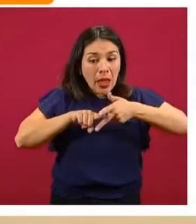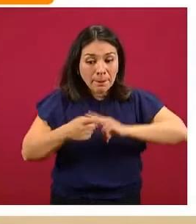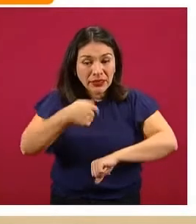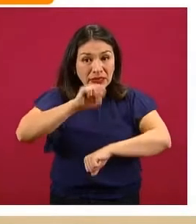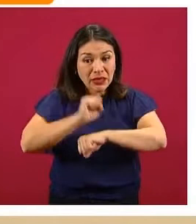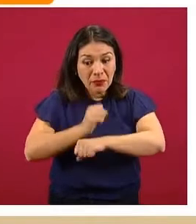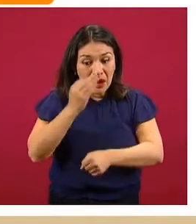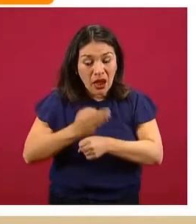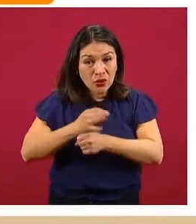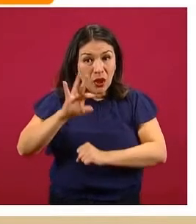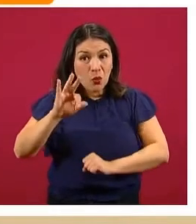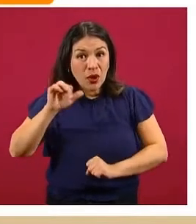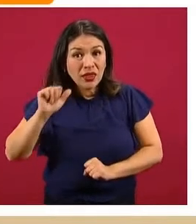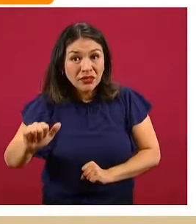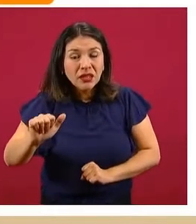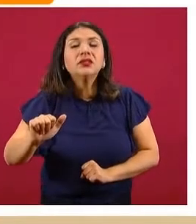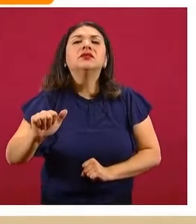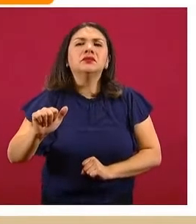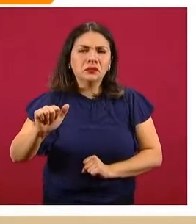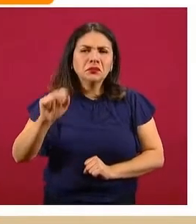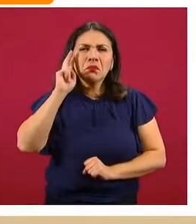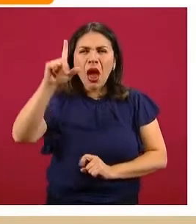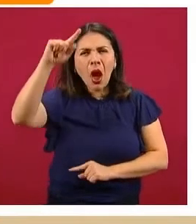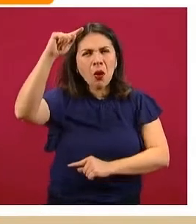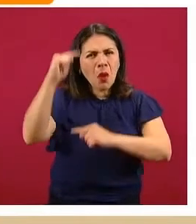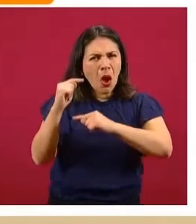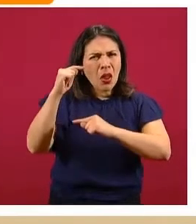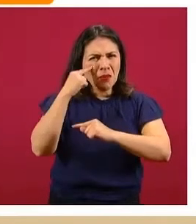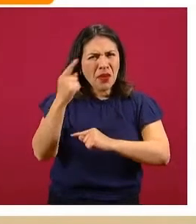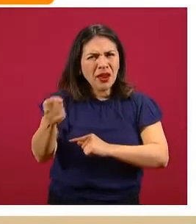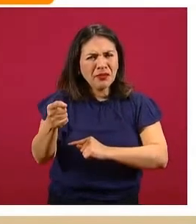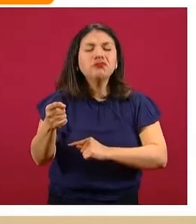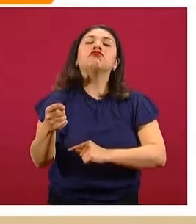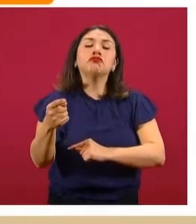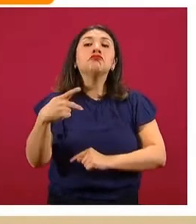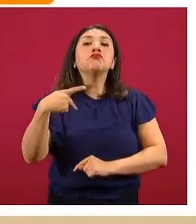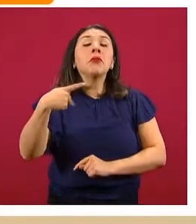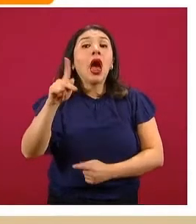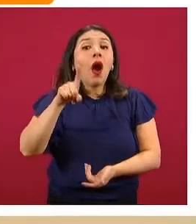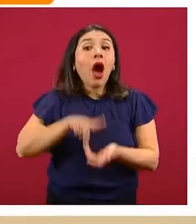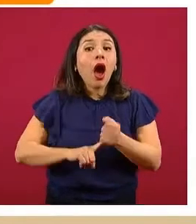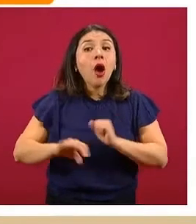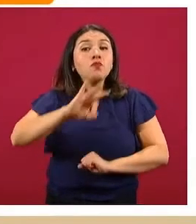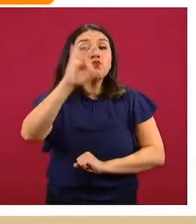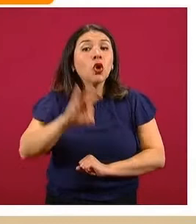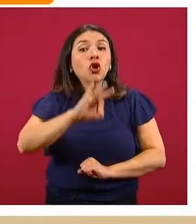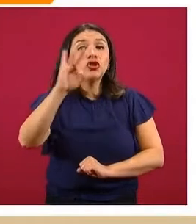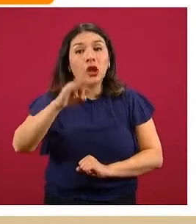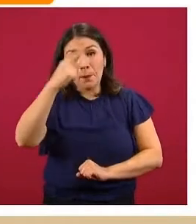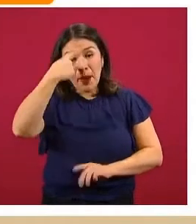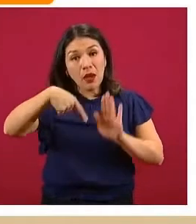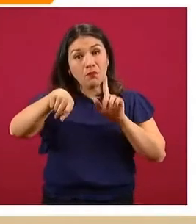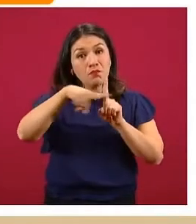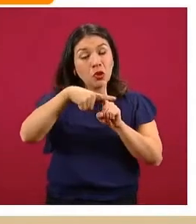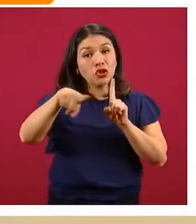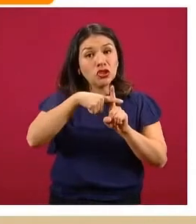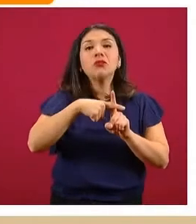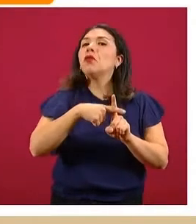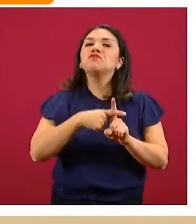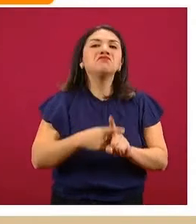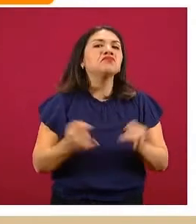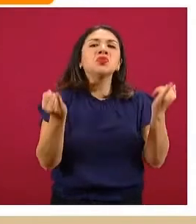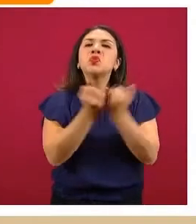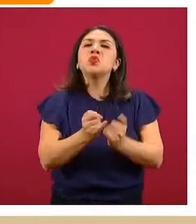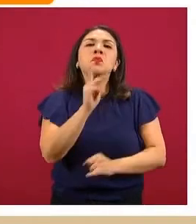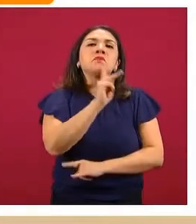en la semana 46, está baja, vemos que el porcentaje de positividad se mantiene similar al que con